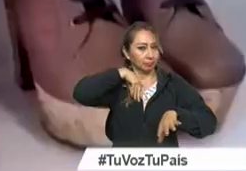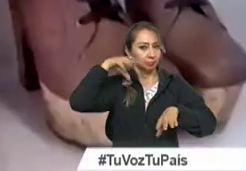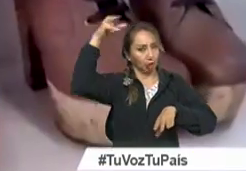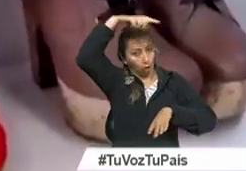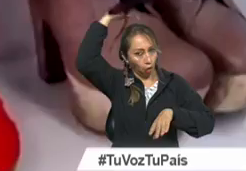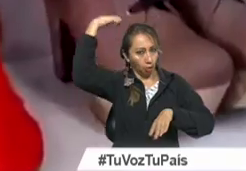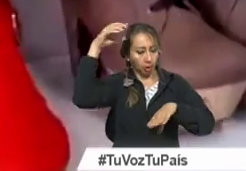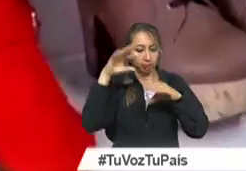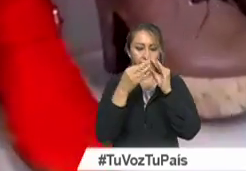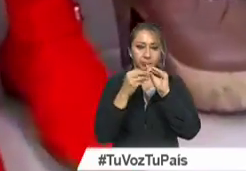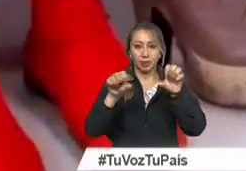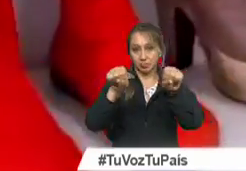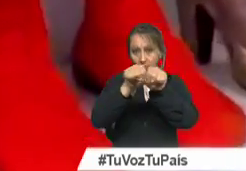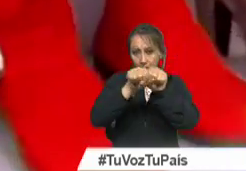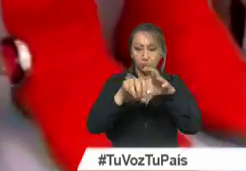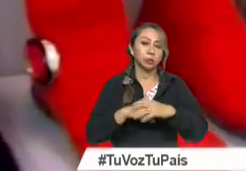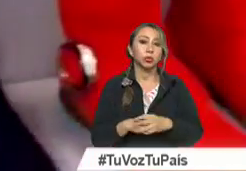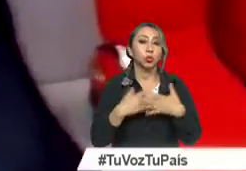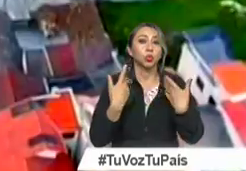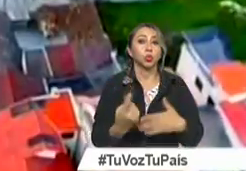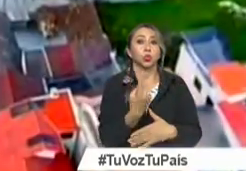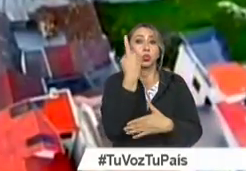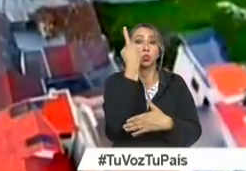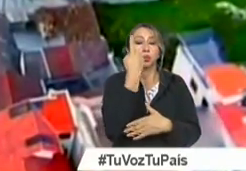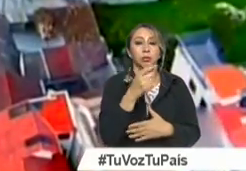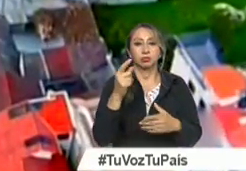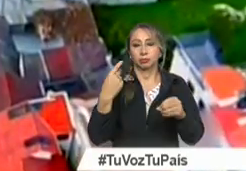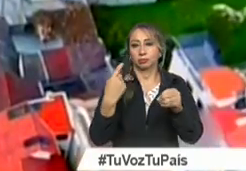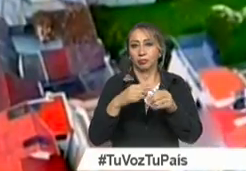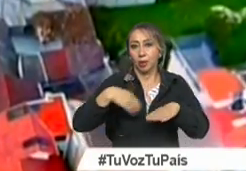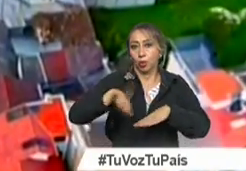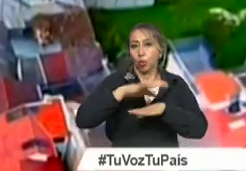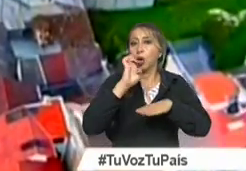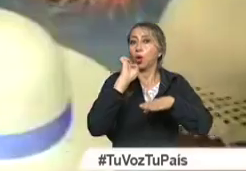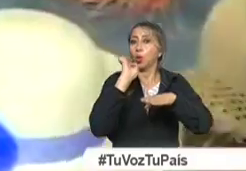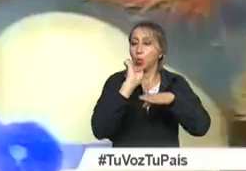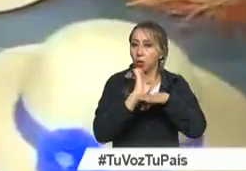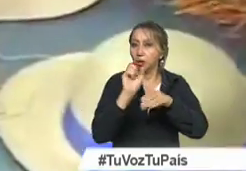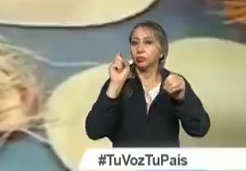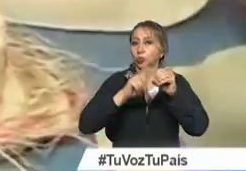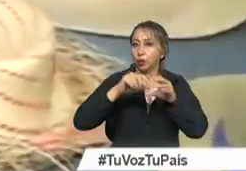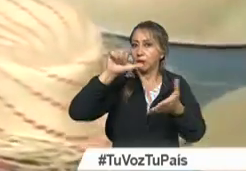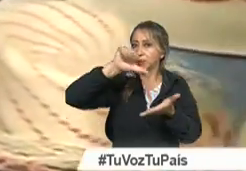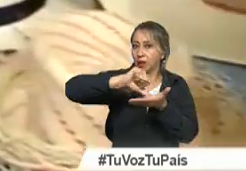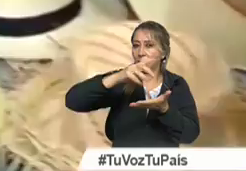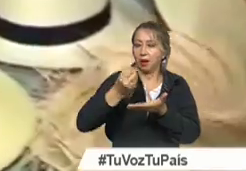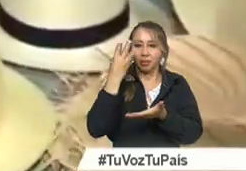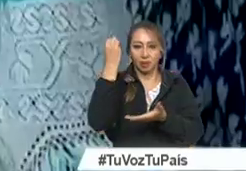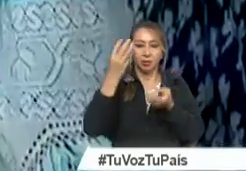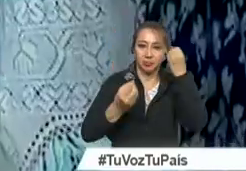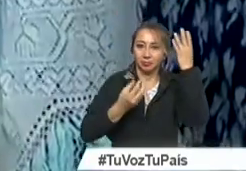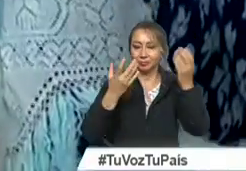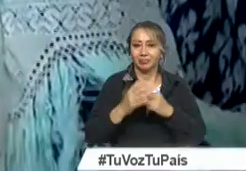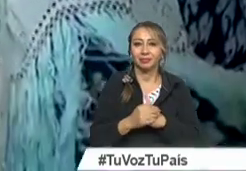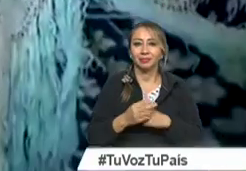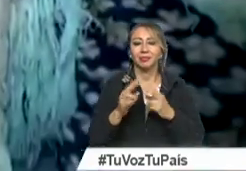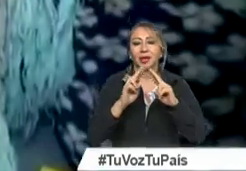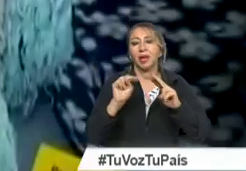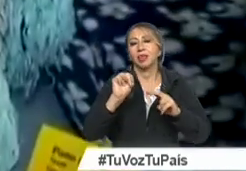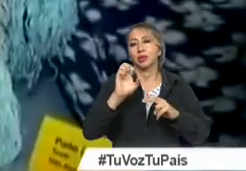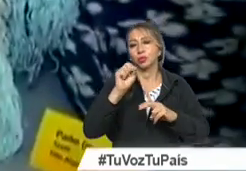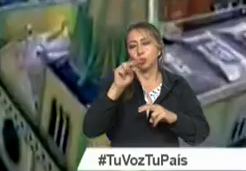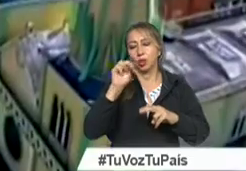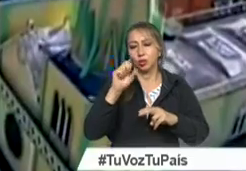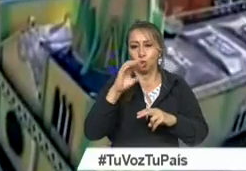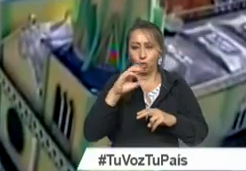y calzado es el único cantón de ecuador que se ha postulado a la red de ciudades creativas de la organización de las naciones unidas para